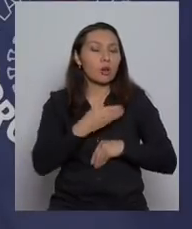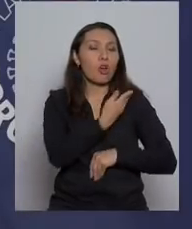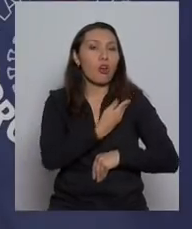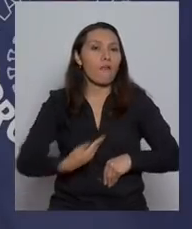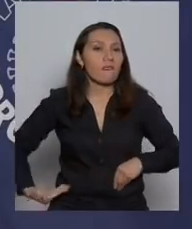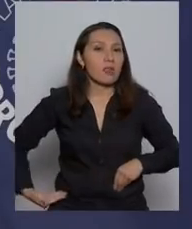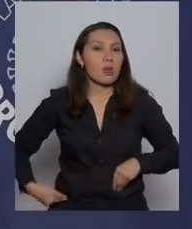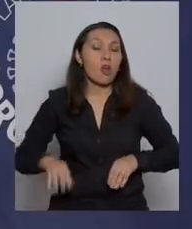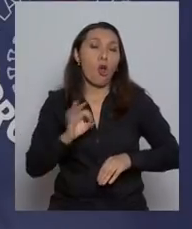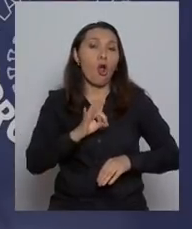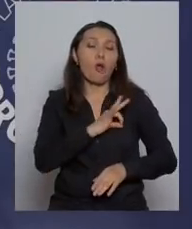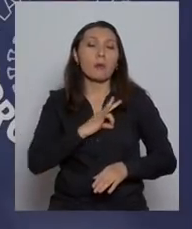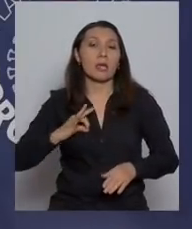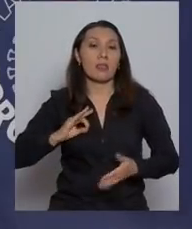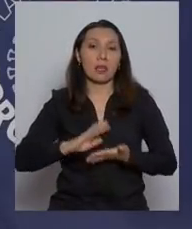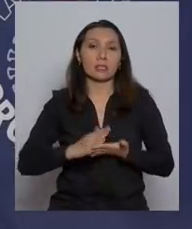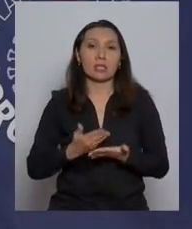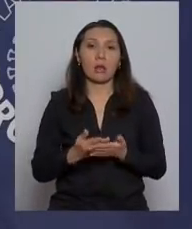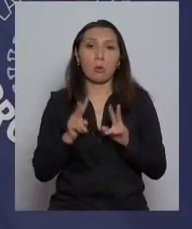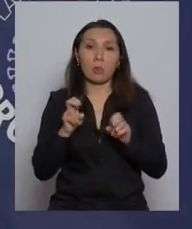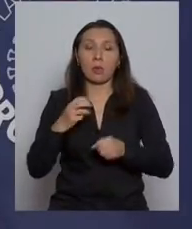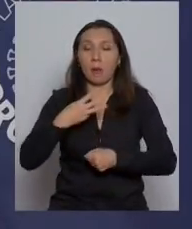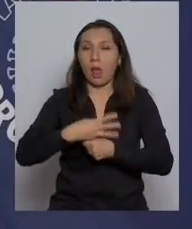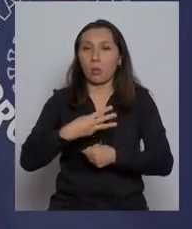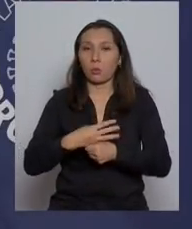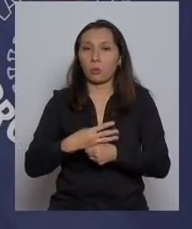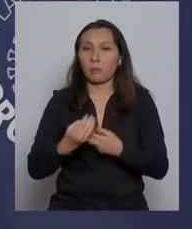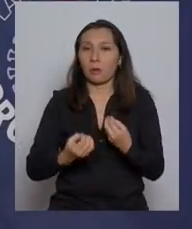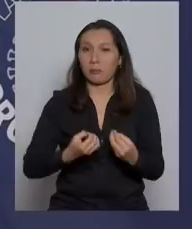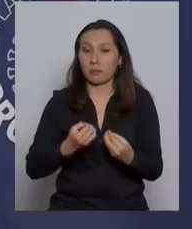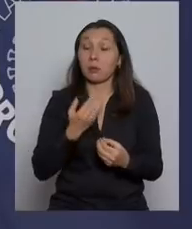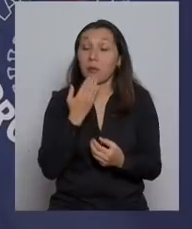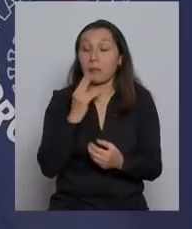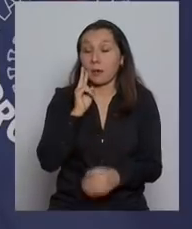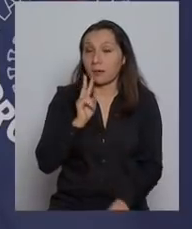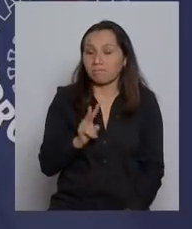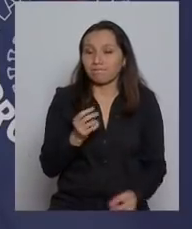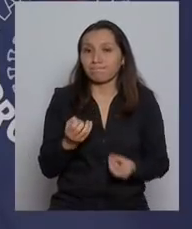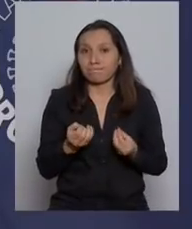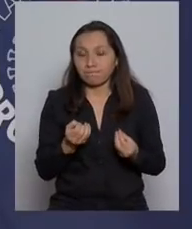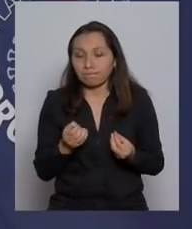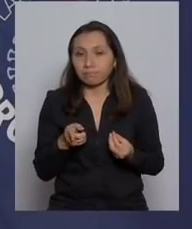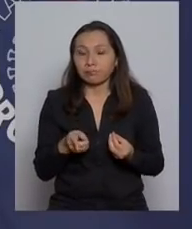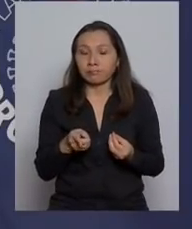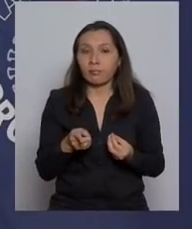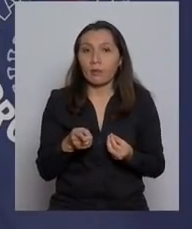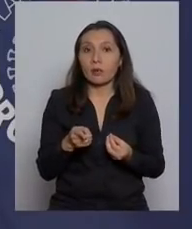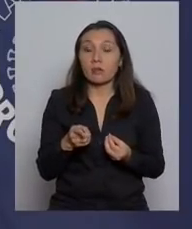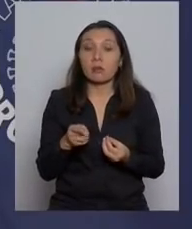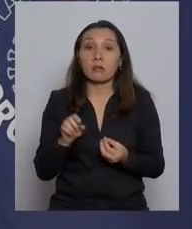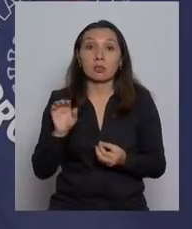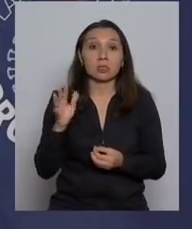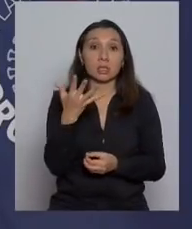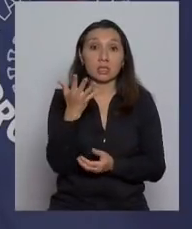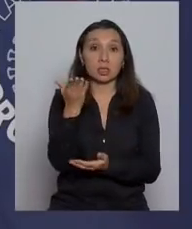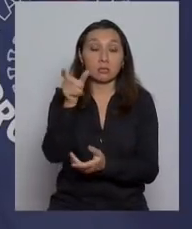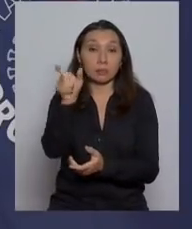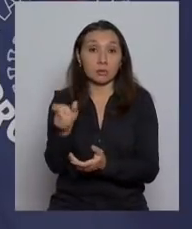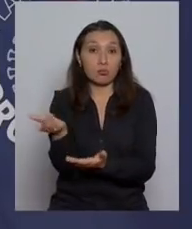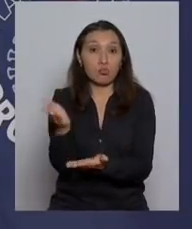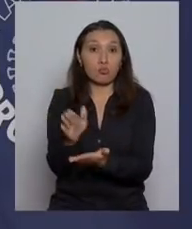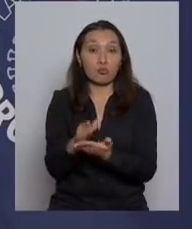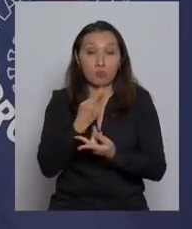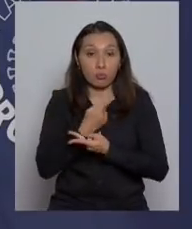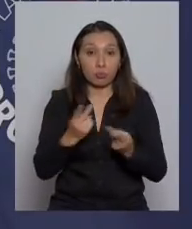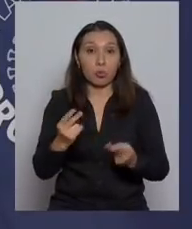gobierno respecto, o el MinSal, respecto a los adultos mayores, también en vista de que la quinta persona fallecida que